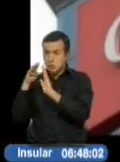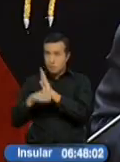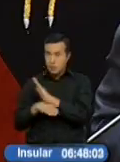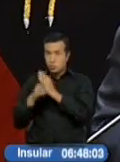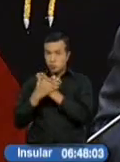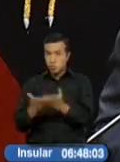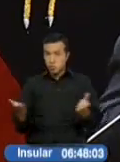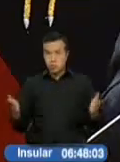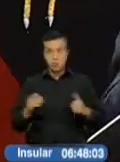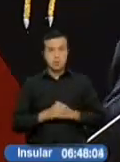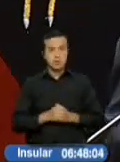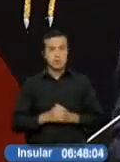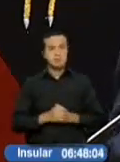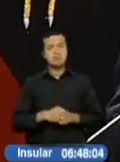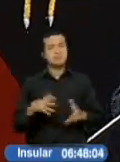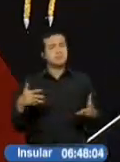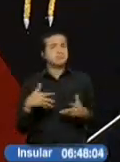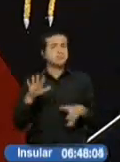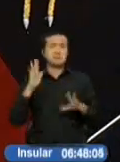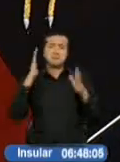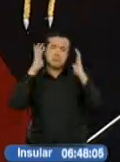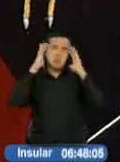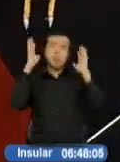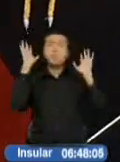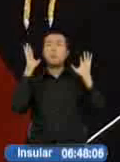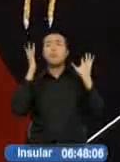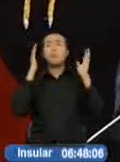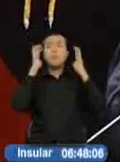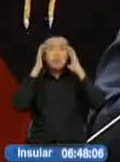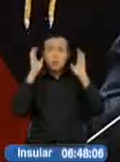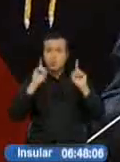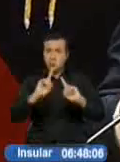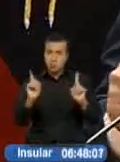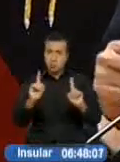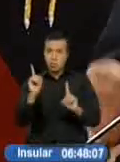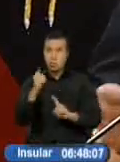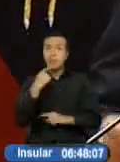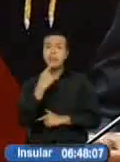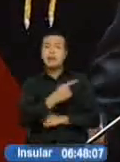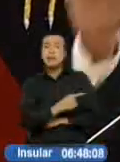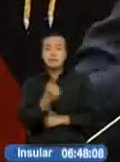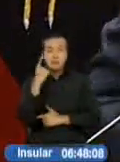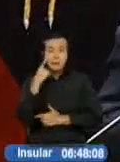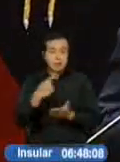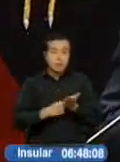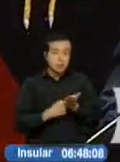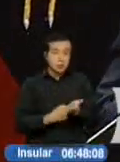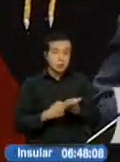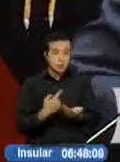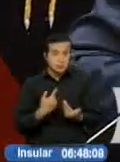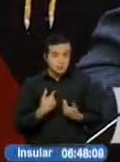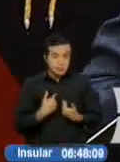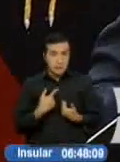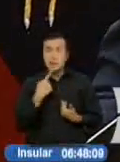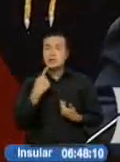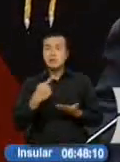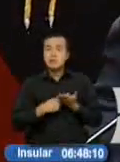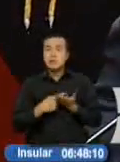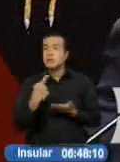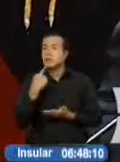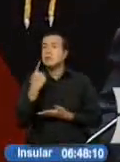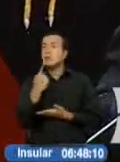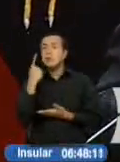estas. ¿Me tiene sin cuidado esta grabación? Me dicen que hay una grabación también de una reunión conmigo, en donde